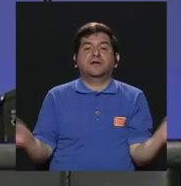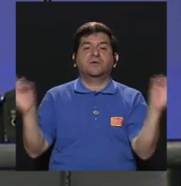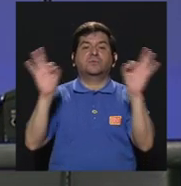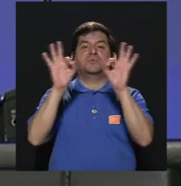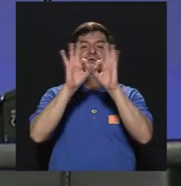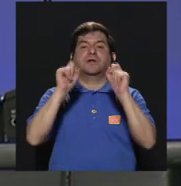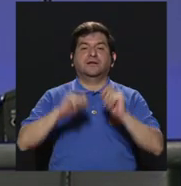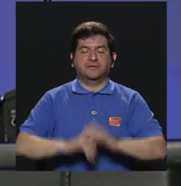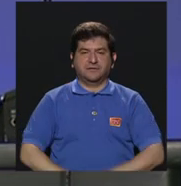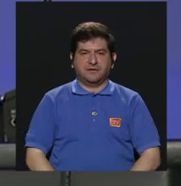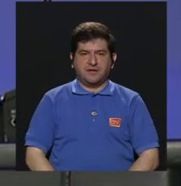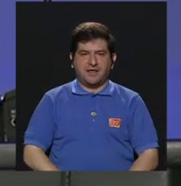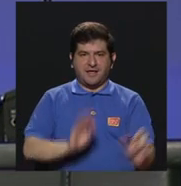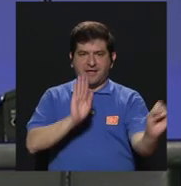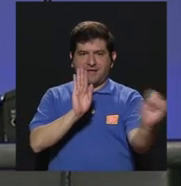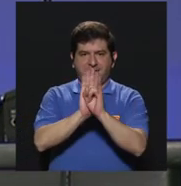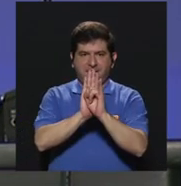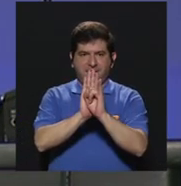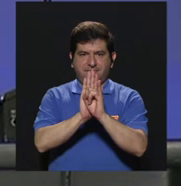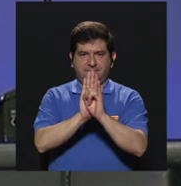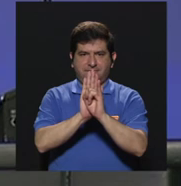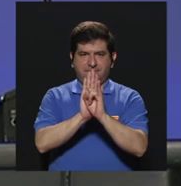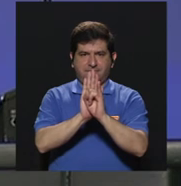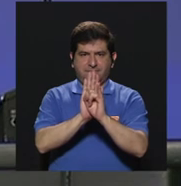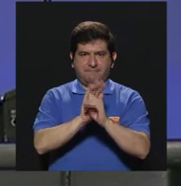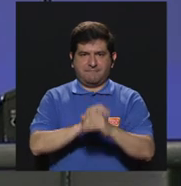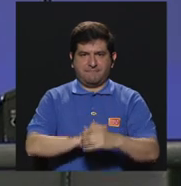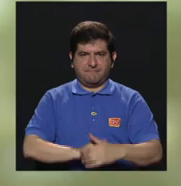importante, la identidad.